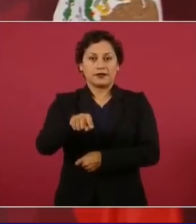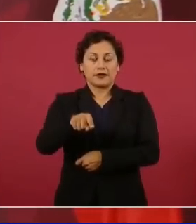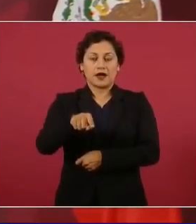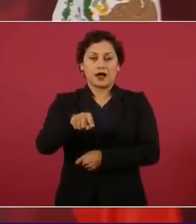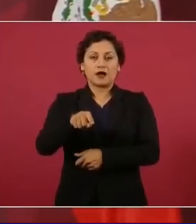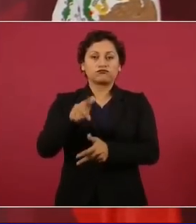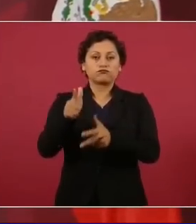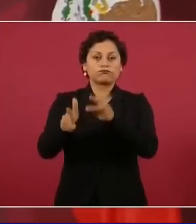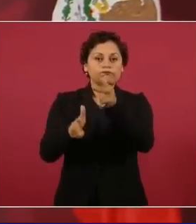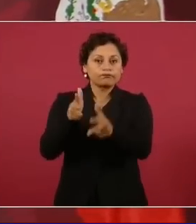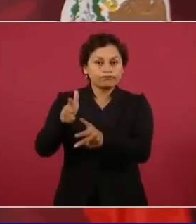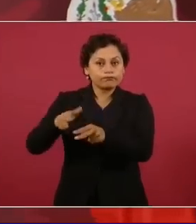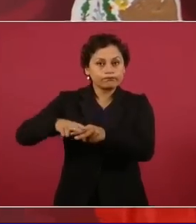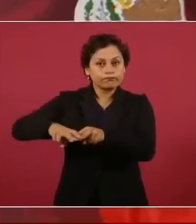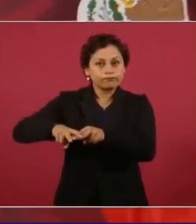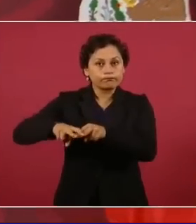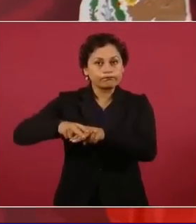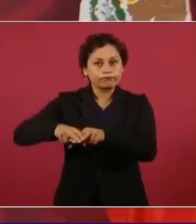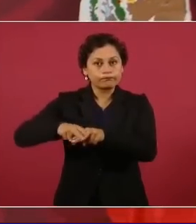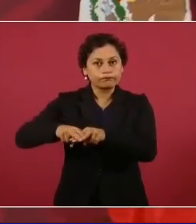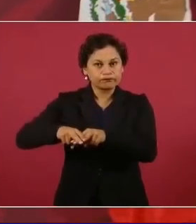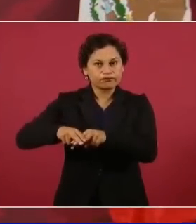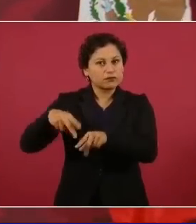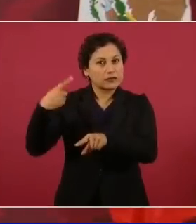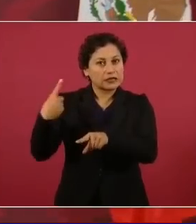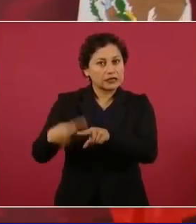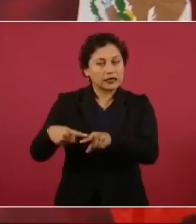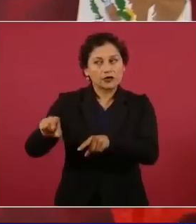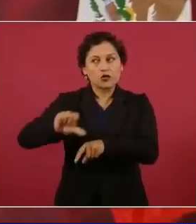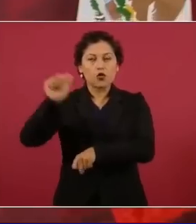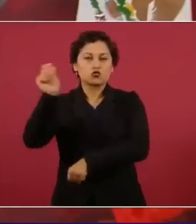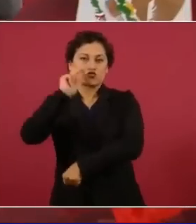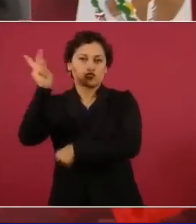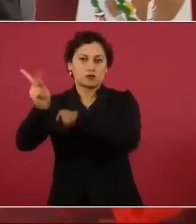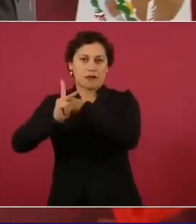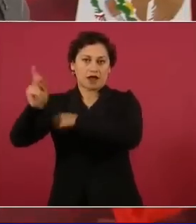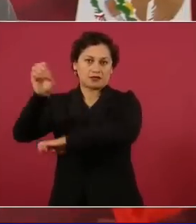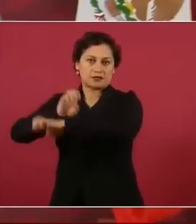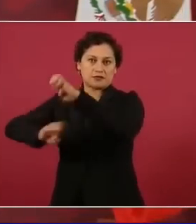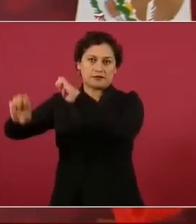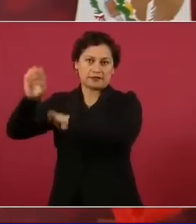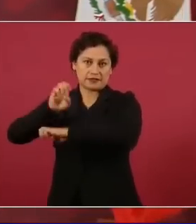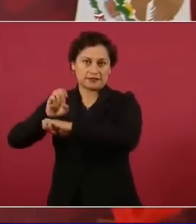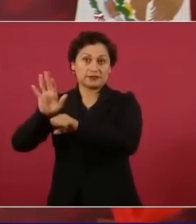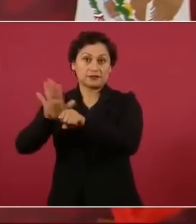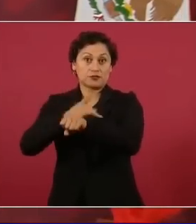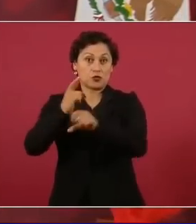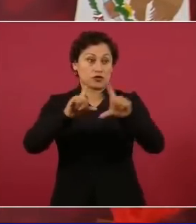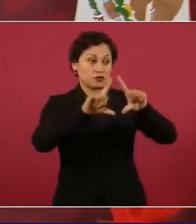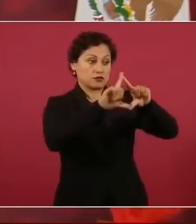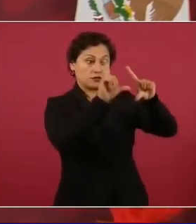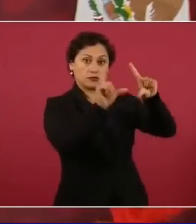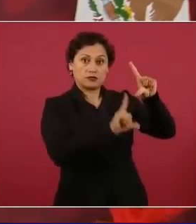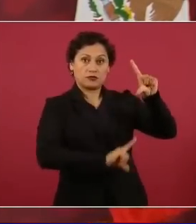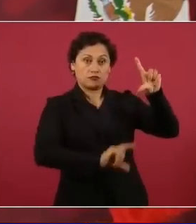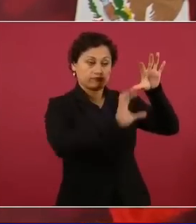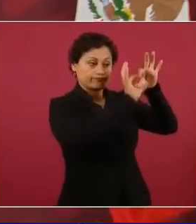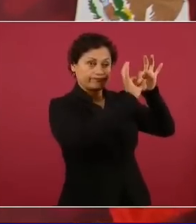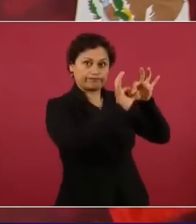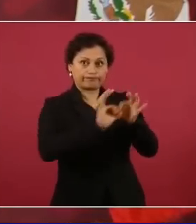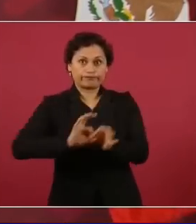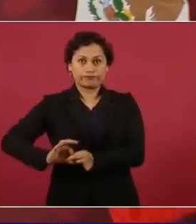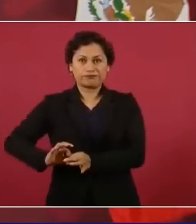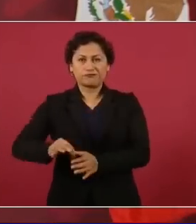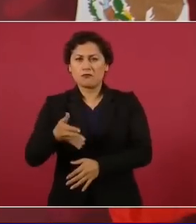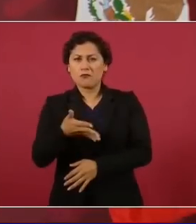ferrocarril a empresas extranjeras. Por eso se comunicó todo México, casi 20,000 kilómetros de